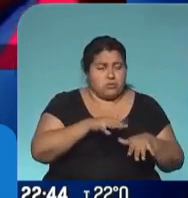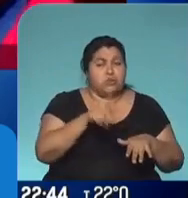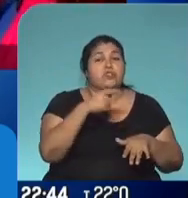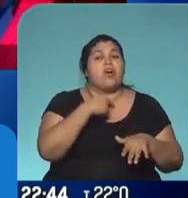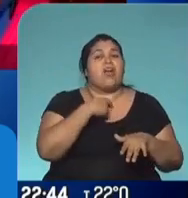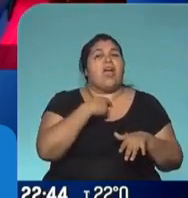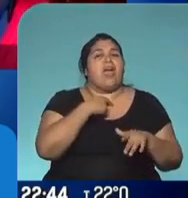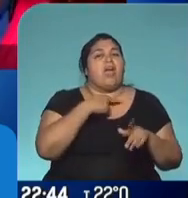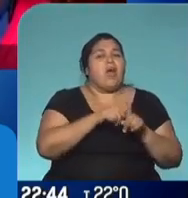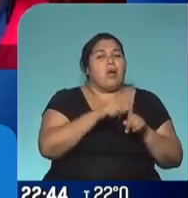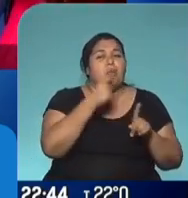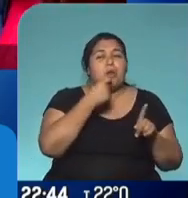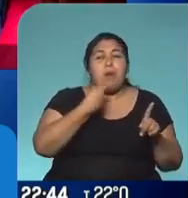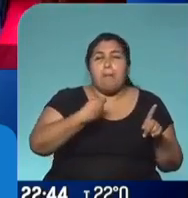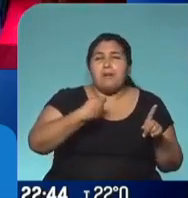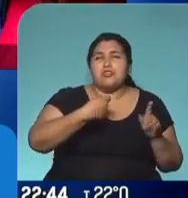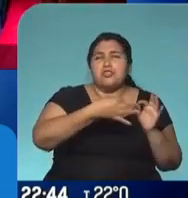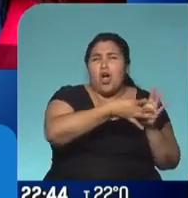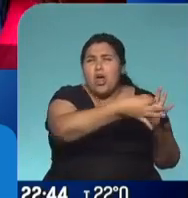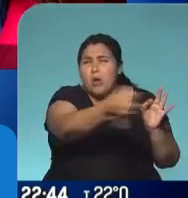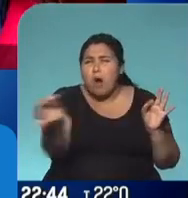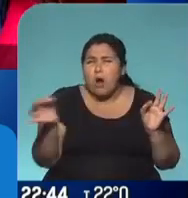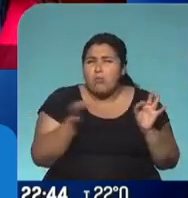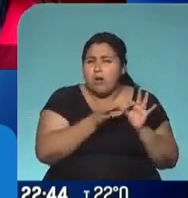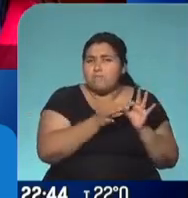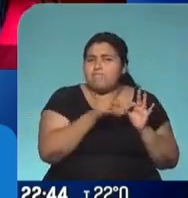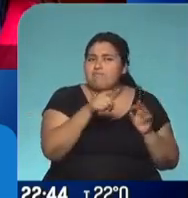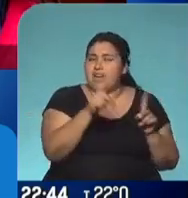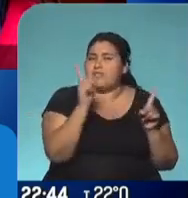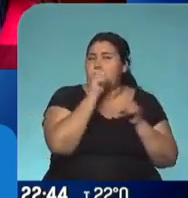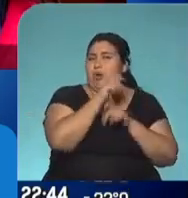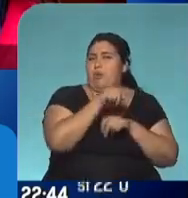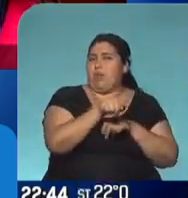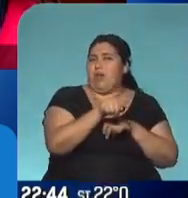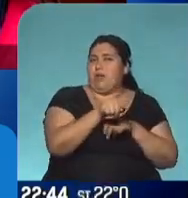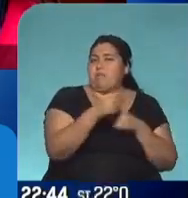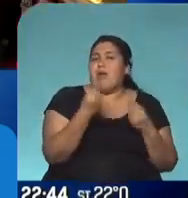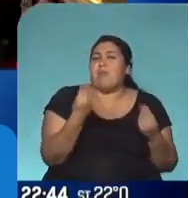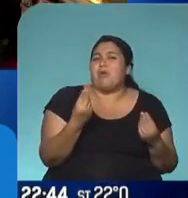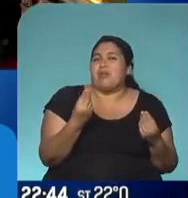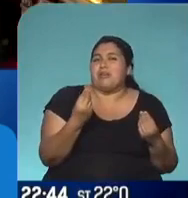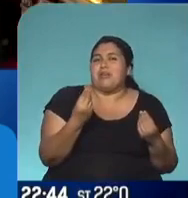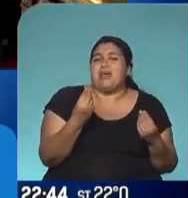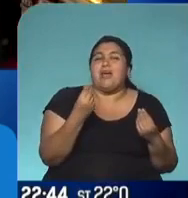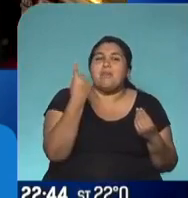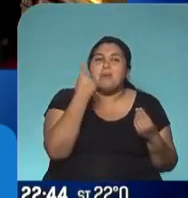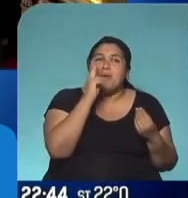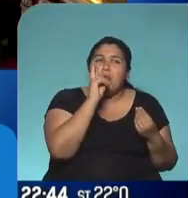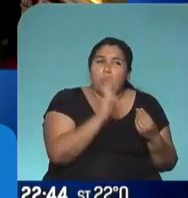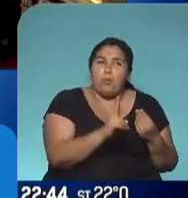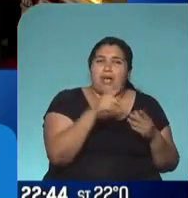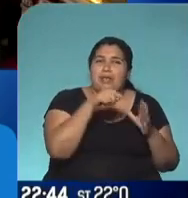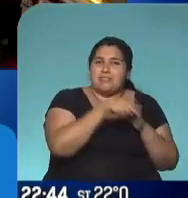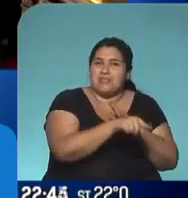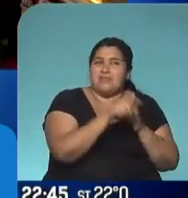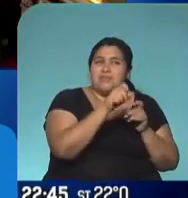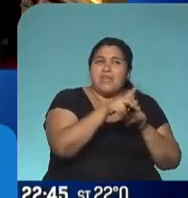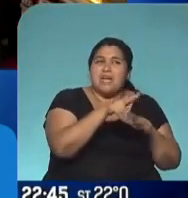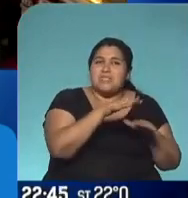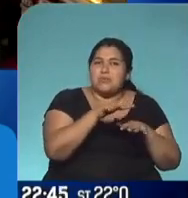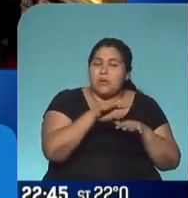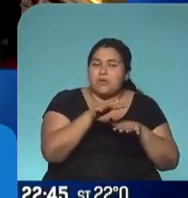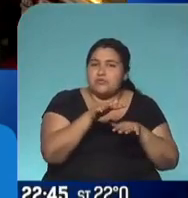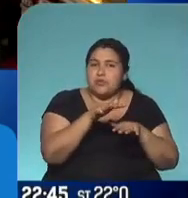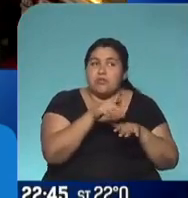unificación universalista que quiere hacer Macron? Que es que no contempla una cuestión muy básica, que es que las diferentes ocupaciones tienen diferentes esperanzas de